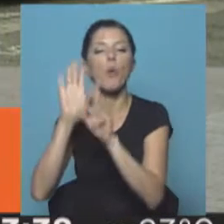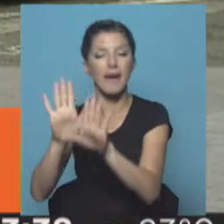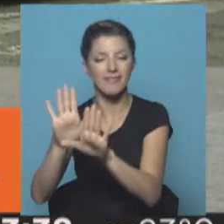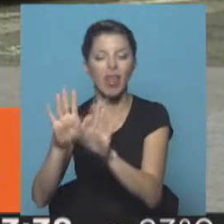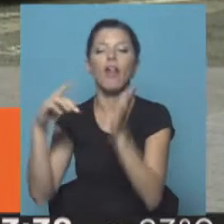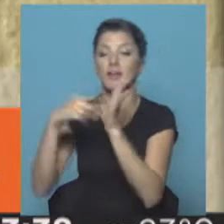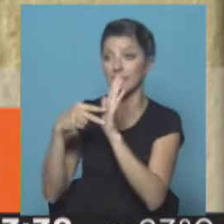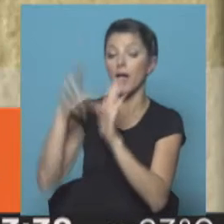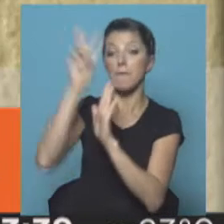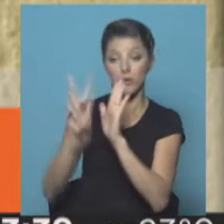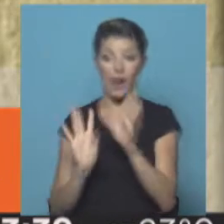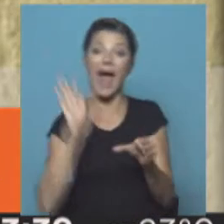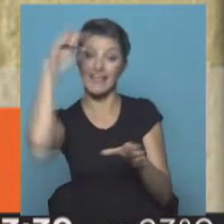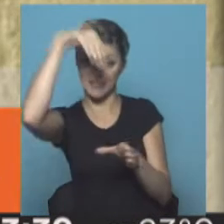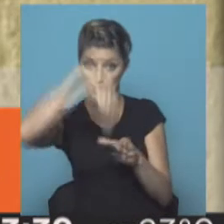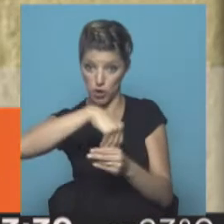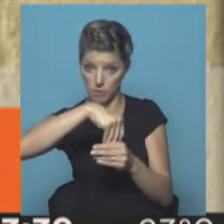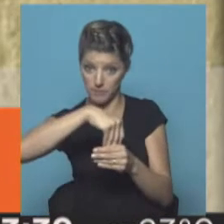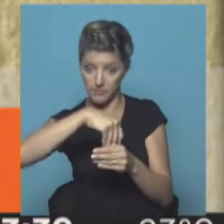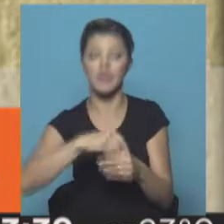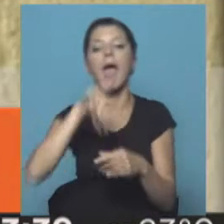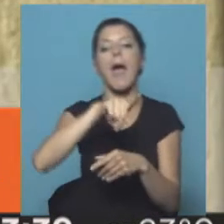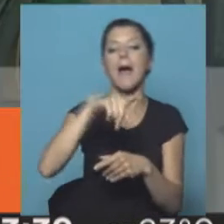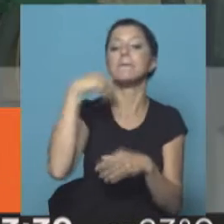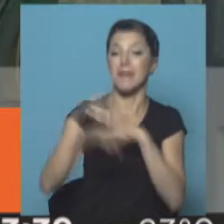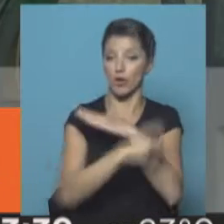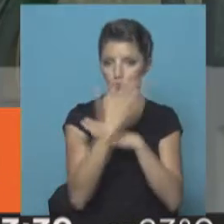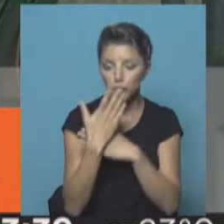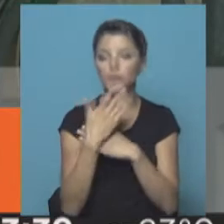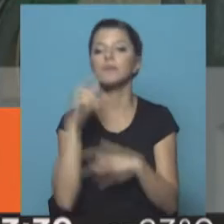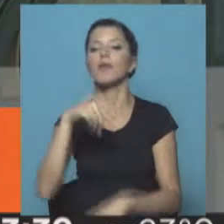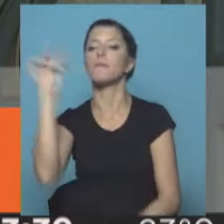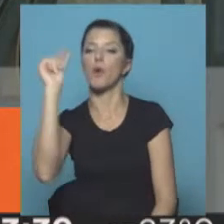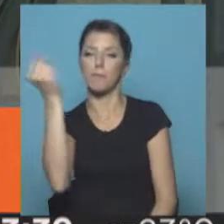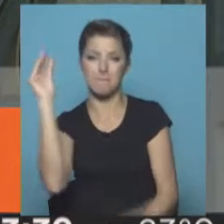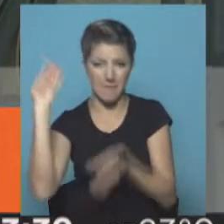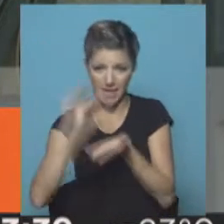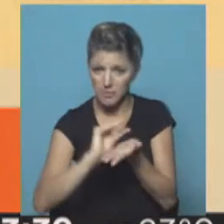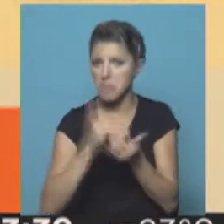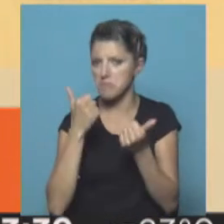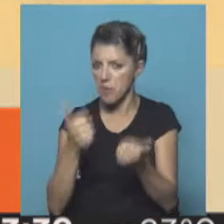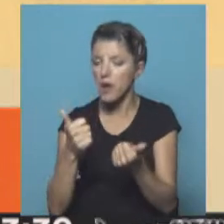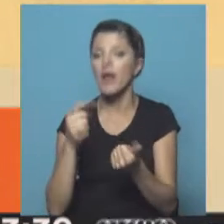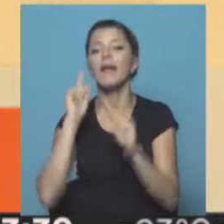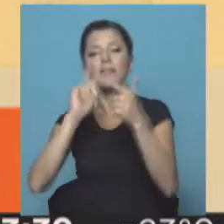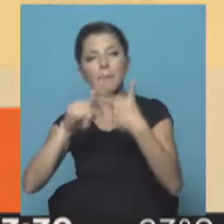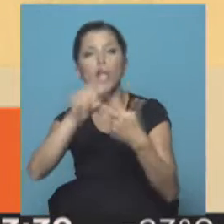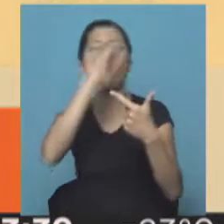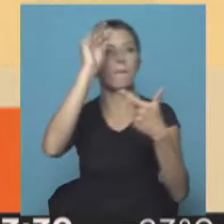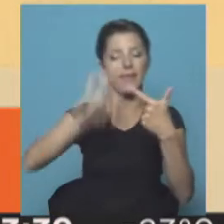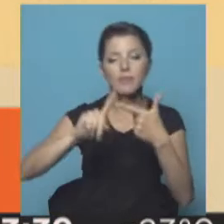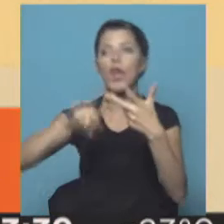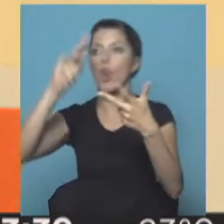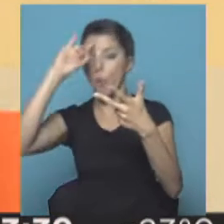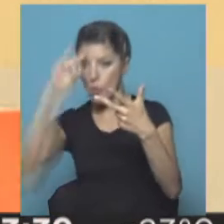Venezuela accedió al Mercosur, regaladera con Argentina, con préstamos que eran muy beneficiosos, regaladera con Brasil, regaladera con